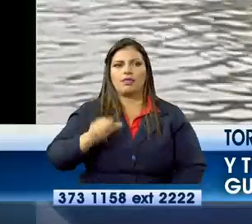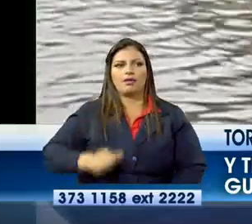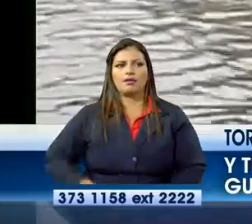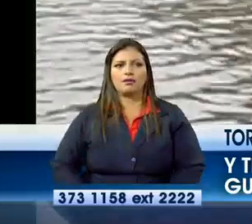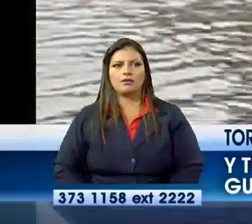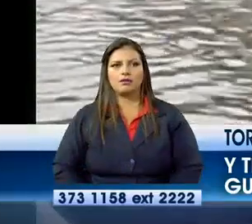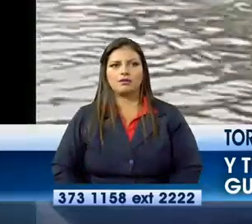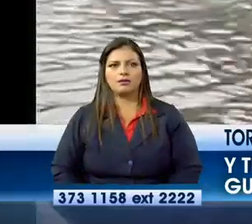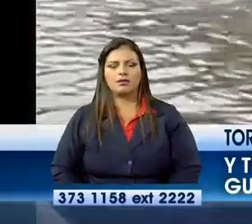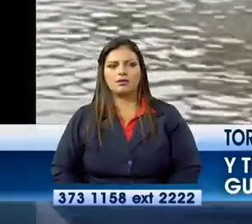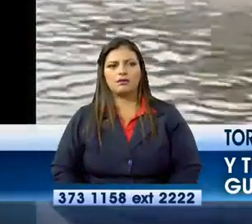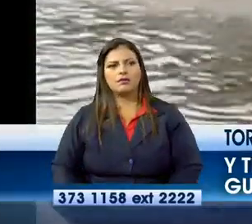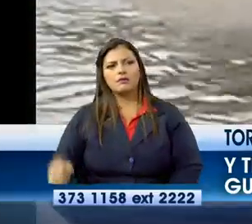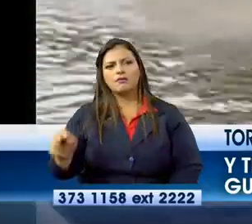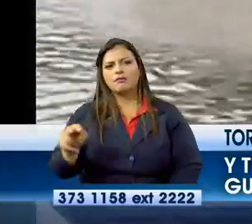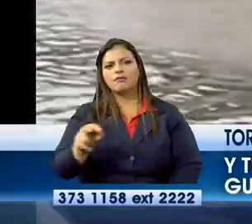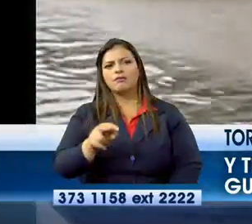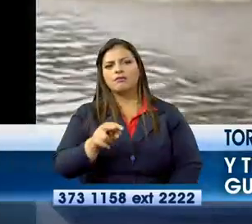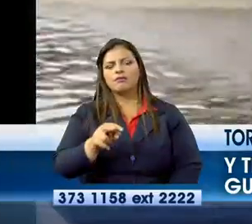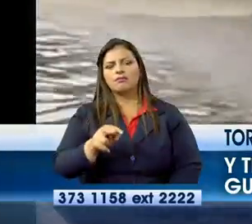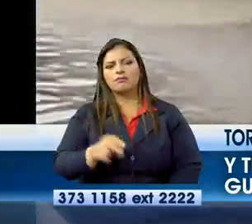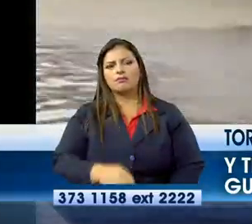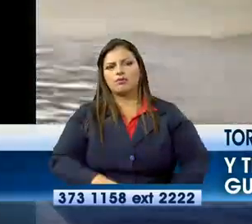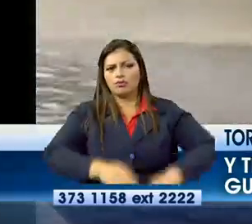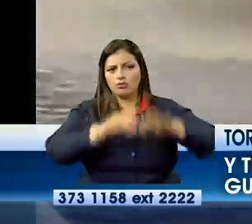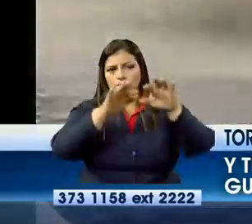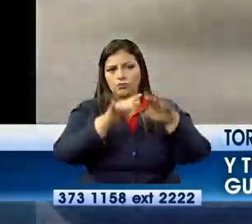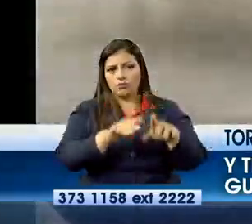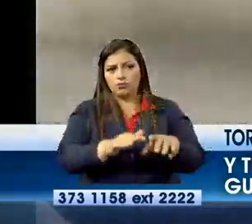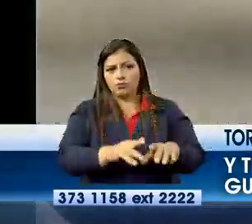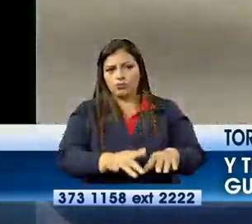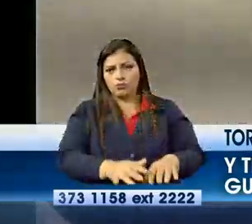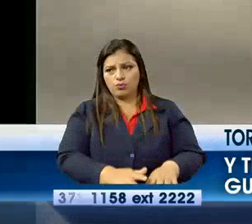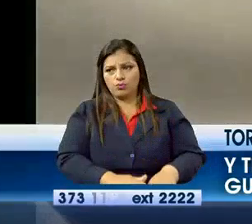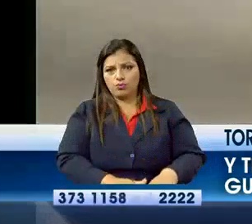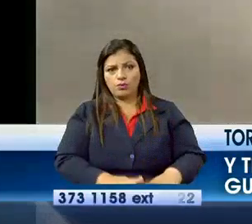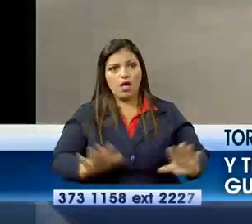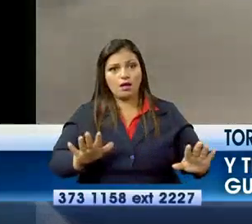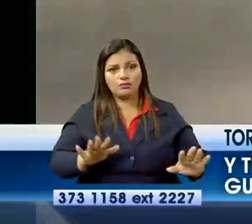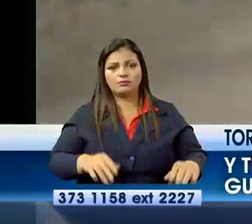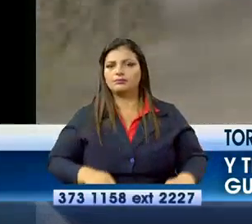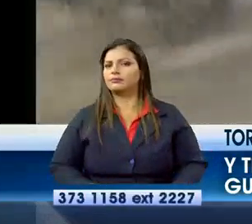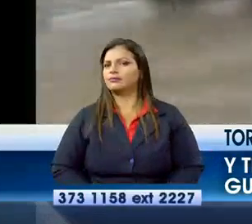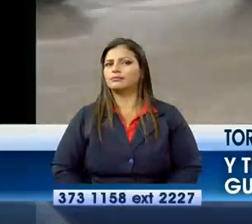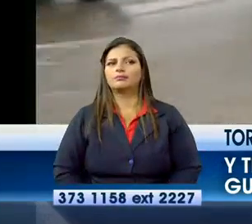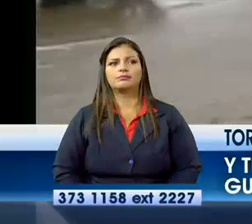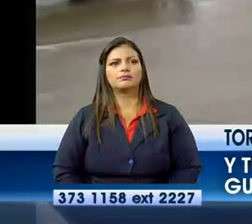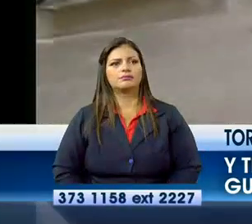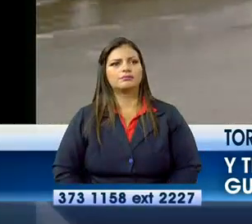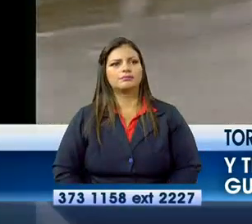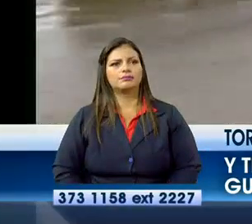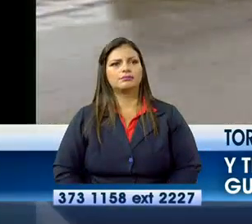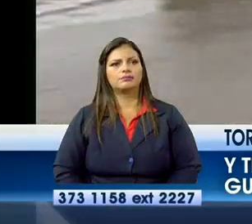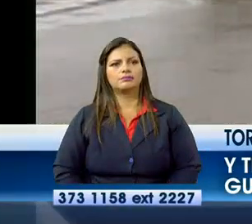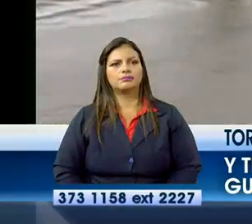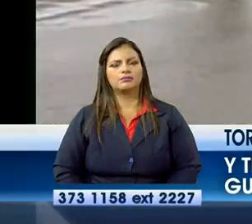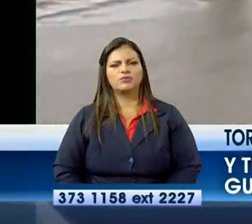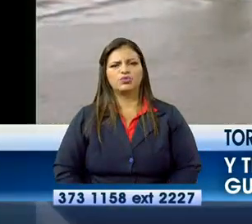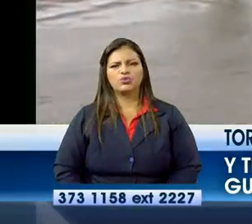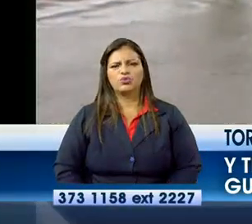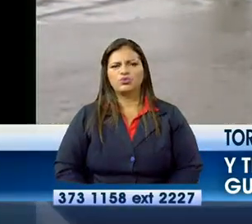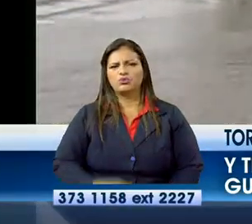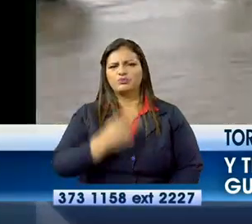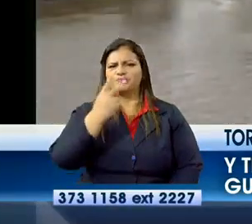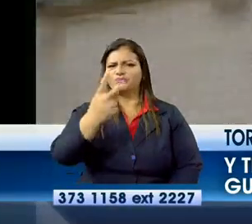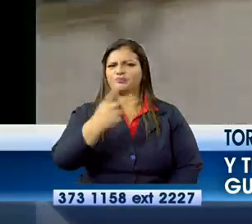Y eso es lo preocupante. Miren que todavía el agua no ha podido bajar del todo. ¡Ey! Miren, se dan